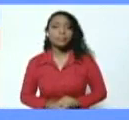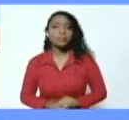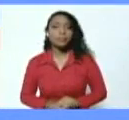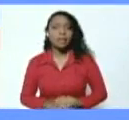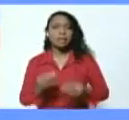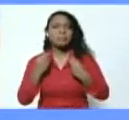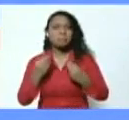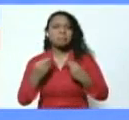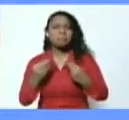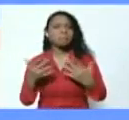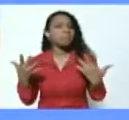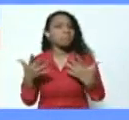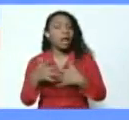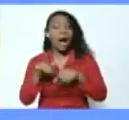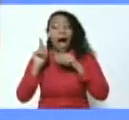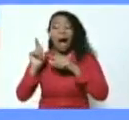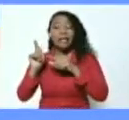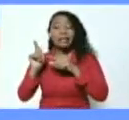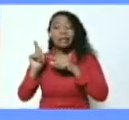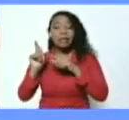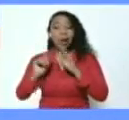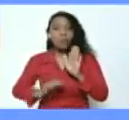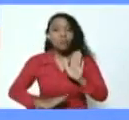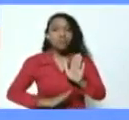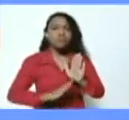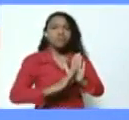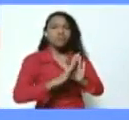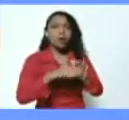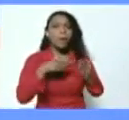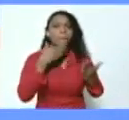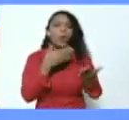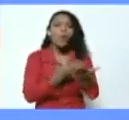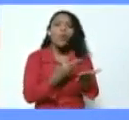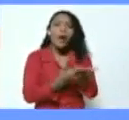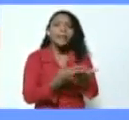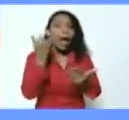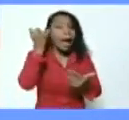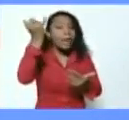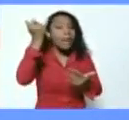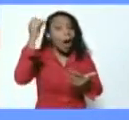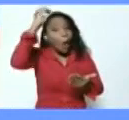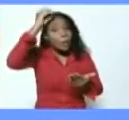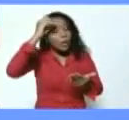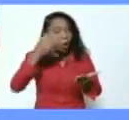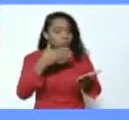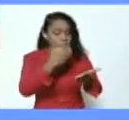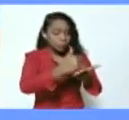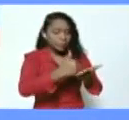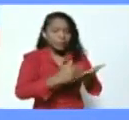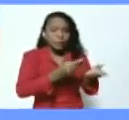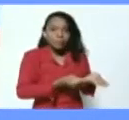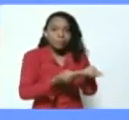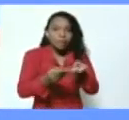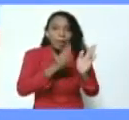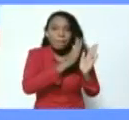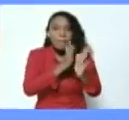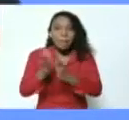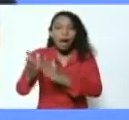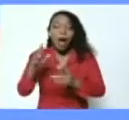para que de allí surjan propuestas para esa agenda estratégica común,